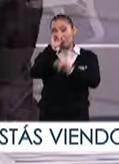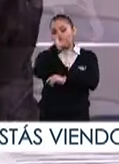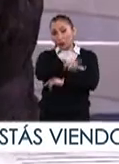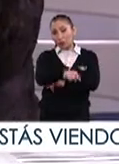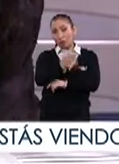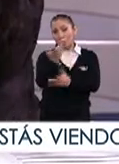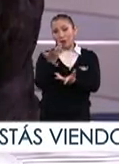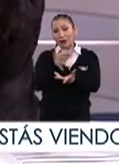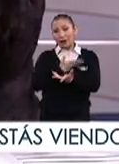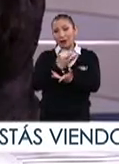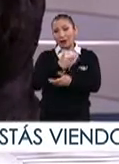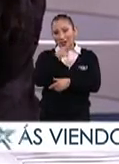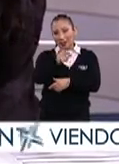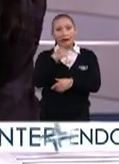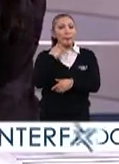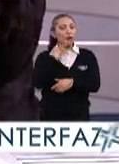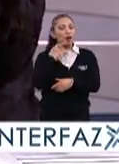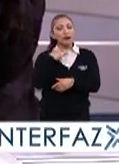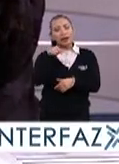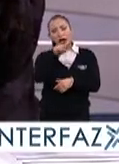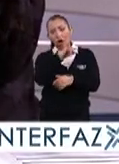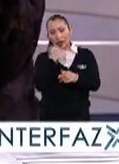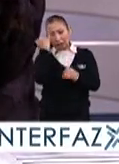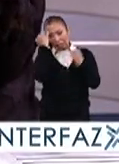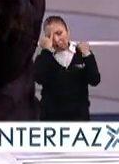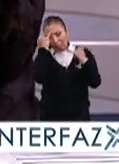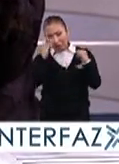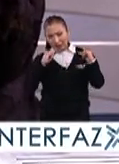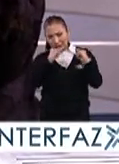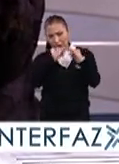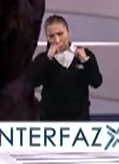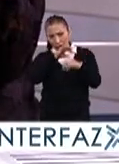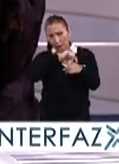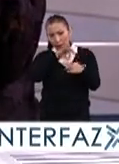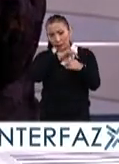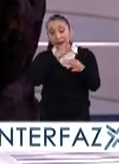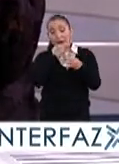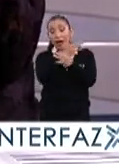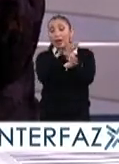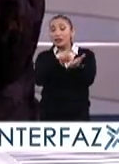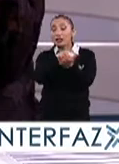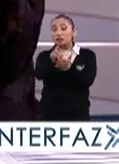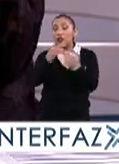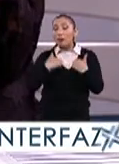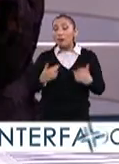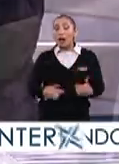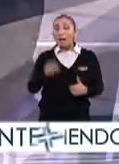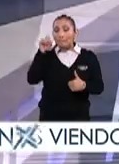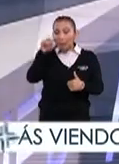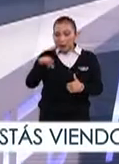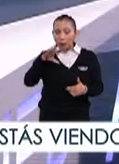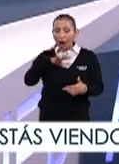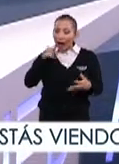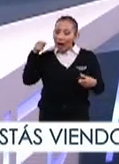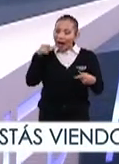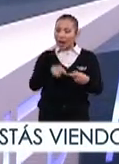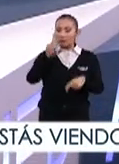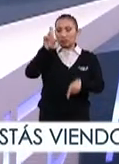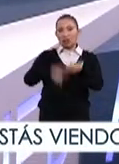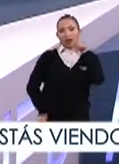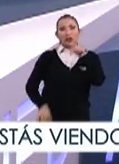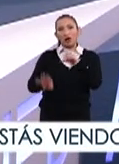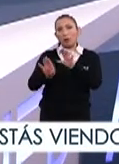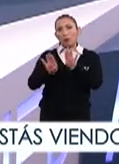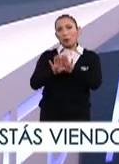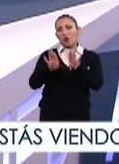Justamente lo que tiene la política que tiene ahorita el Instituto Electoral de la Ciudad de México es la difusión de los derechos humanos y entre ellos la erradicación de todas